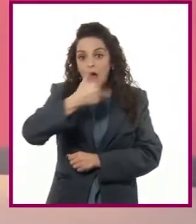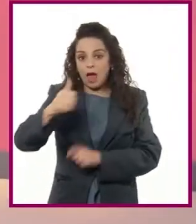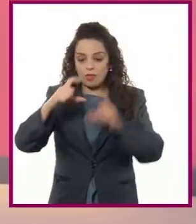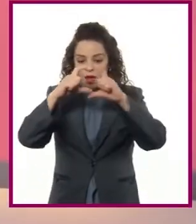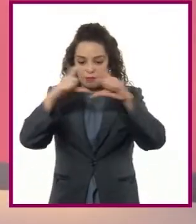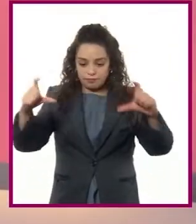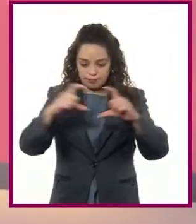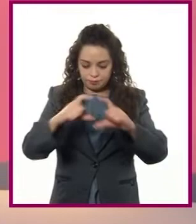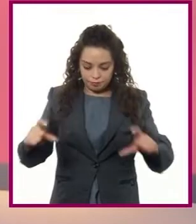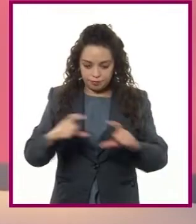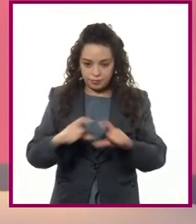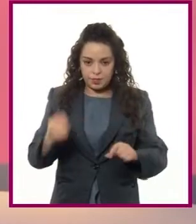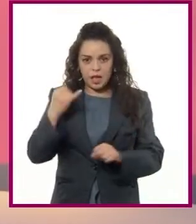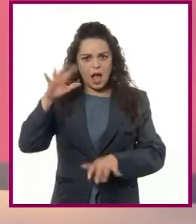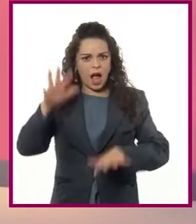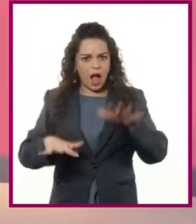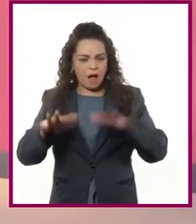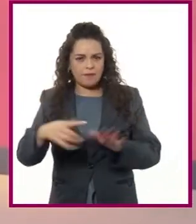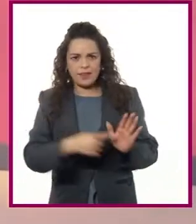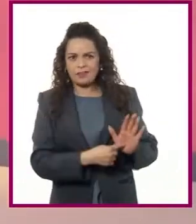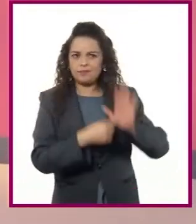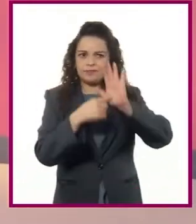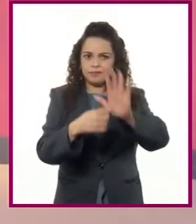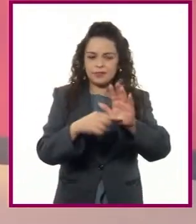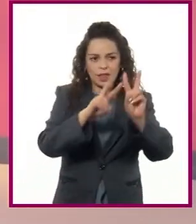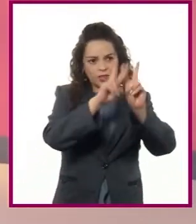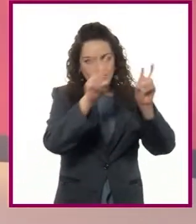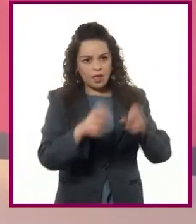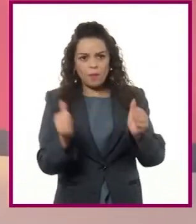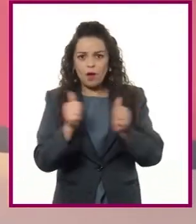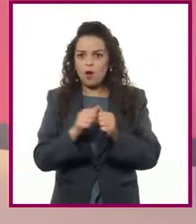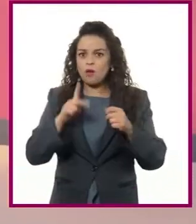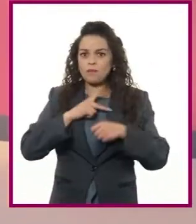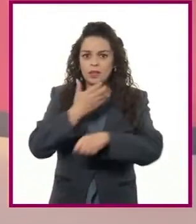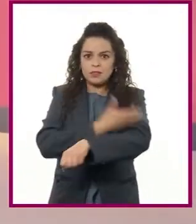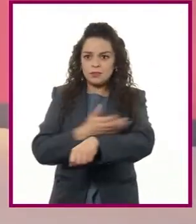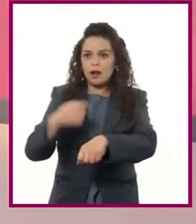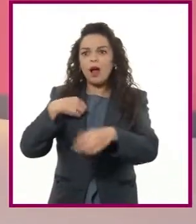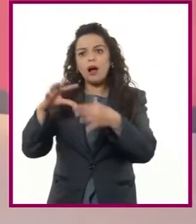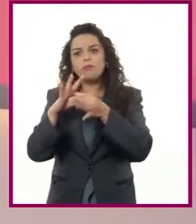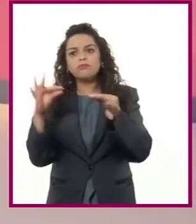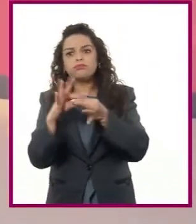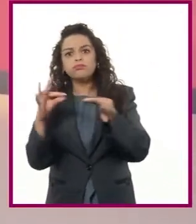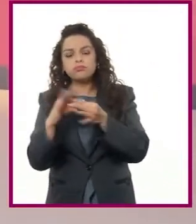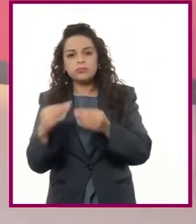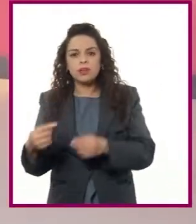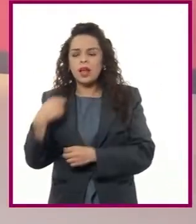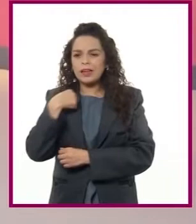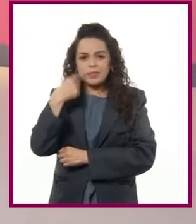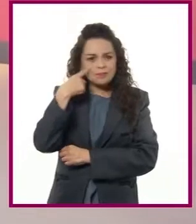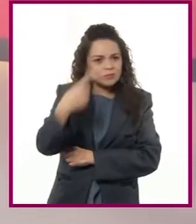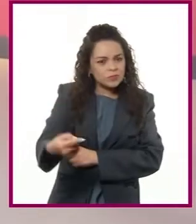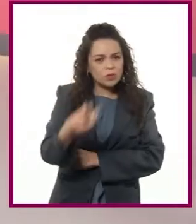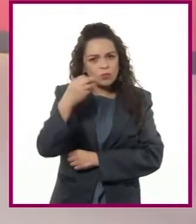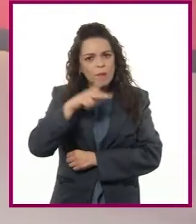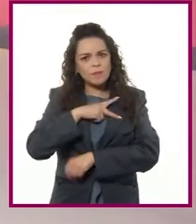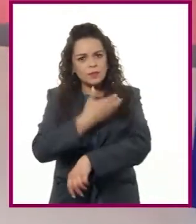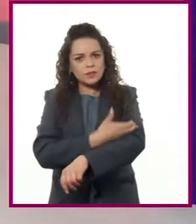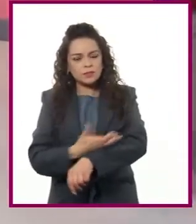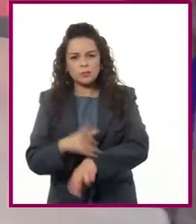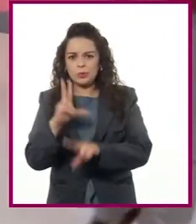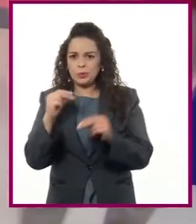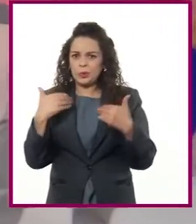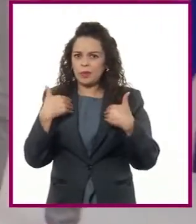algunas veces al exponer algún tema frente al grupo de la escuela, observo que muchos de mis compañeros, no me entienden muy